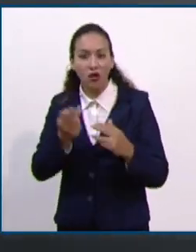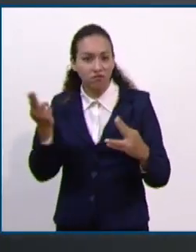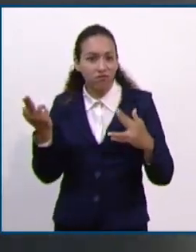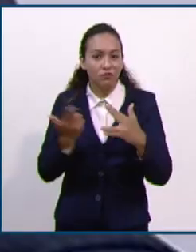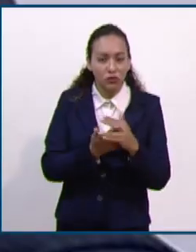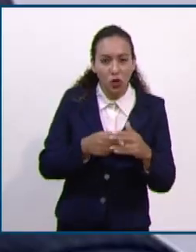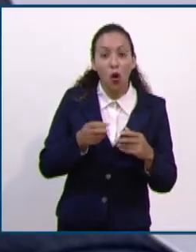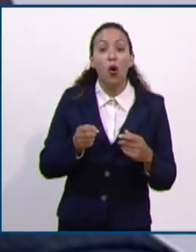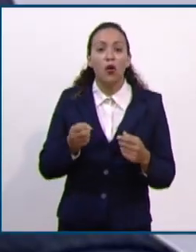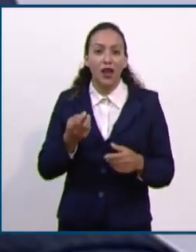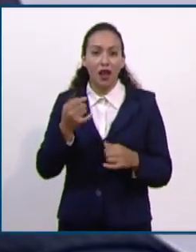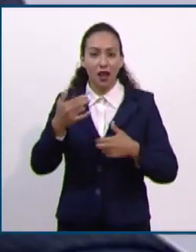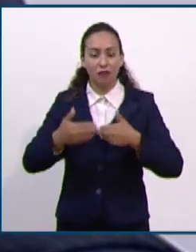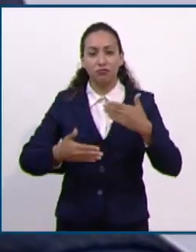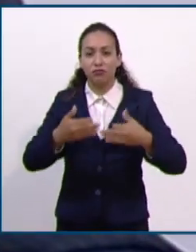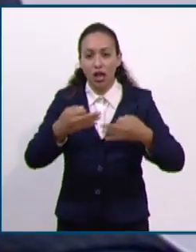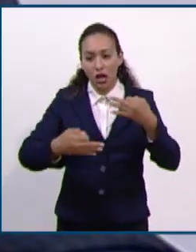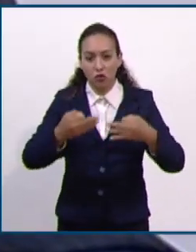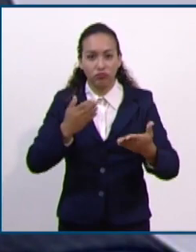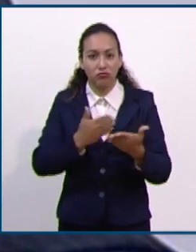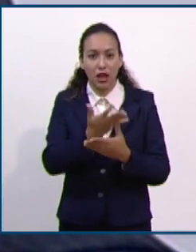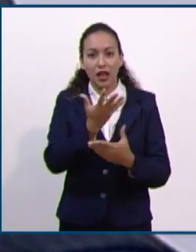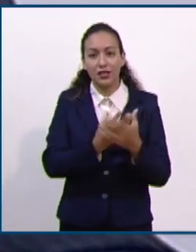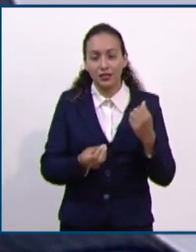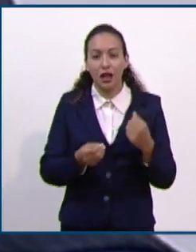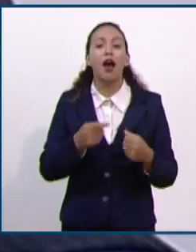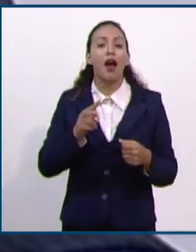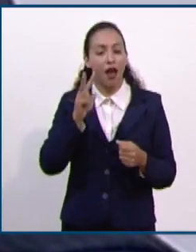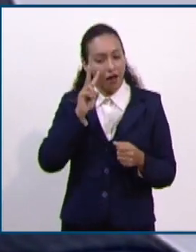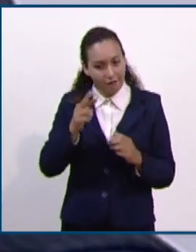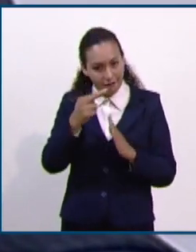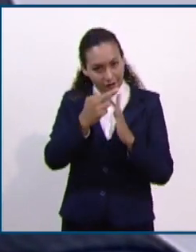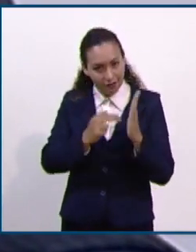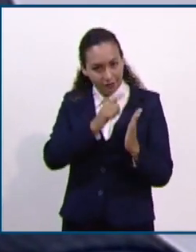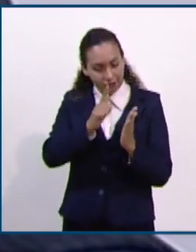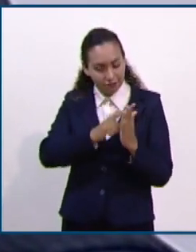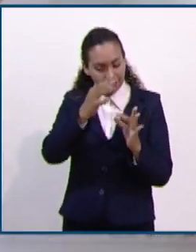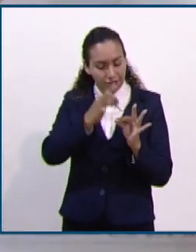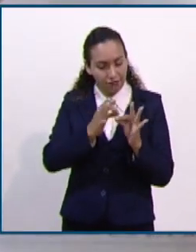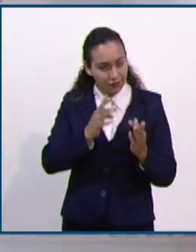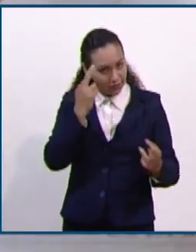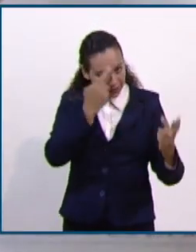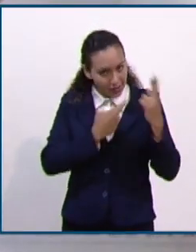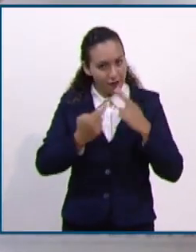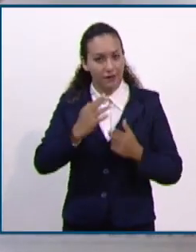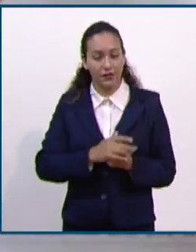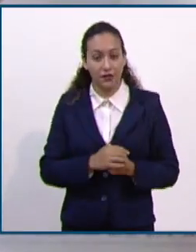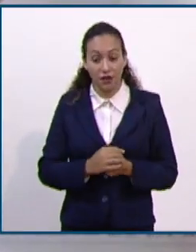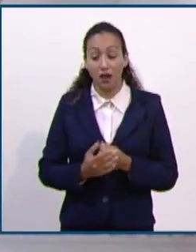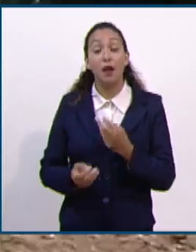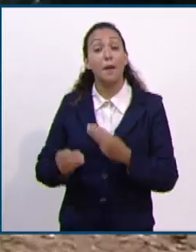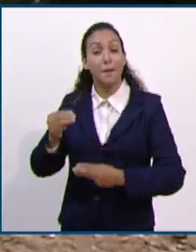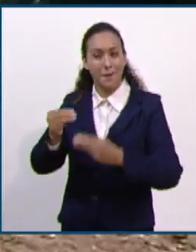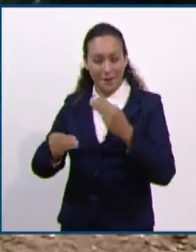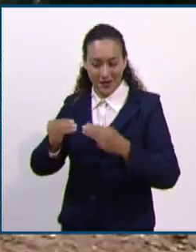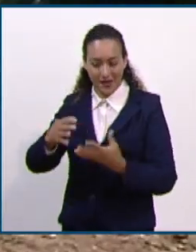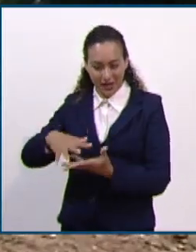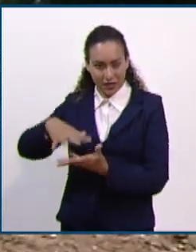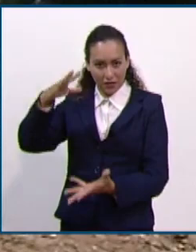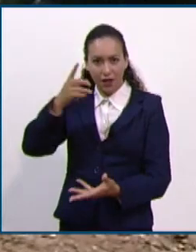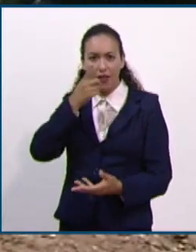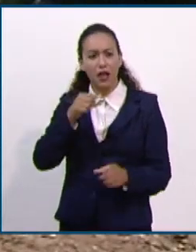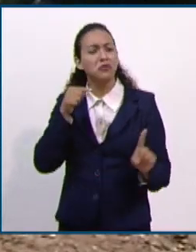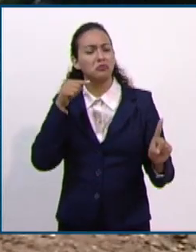justicia, continuará conforme a lo previsto en el marco legal. La mayoría de los magistrados consideró que el imputado cumplía